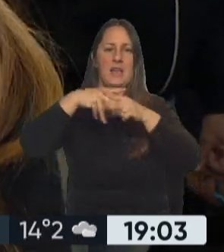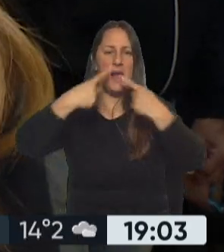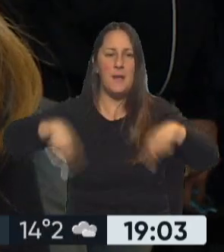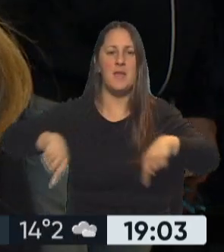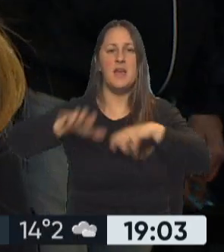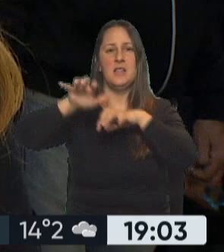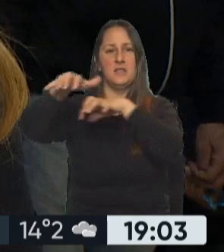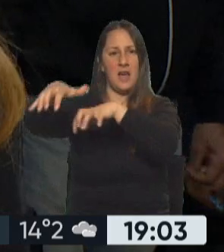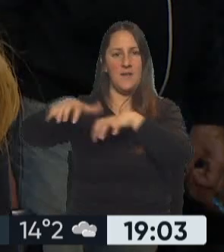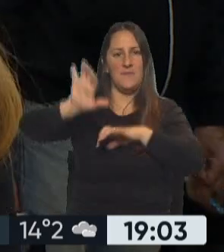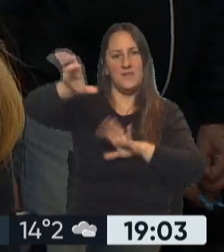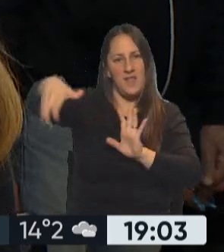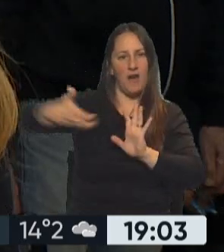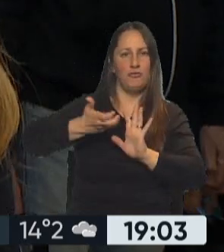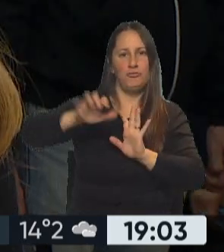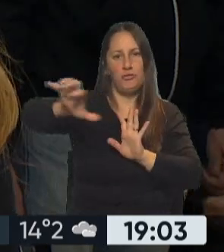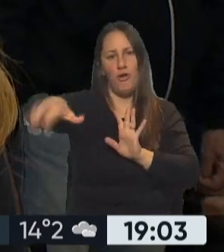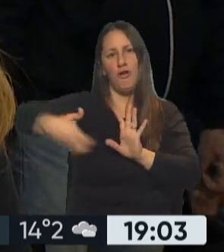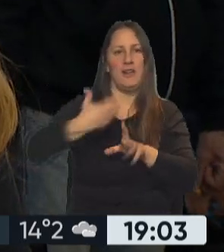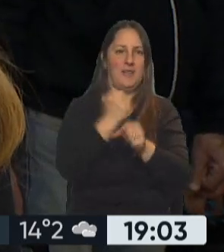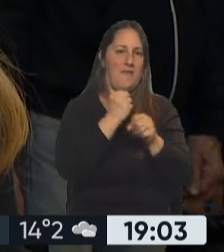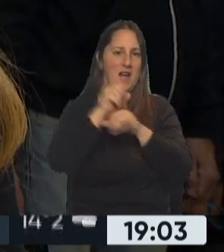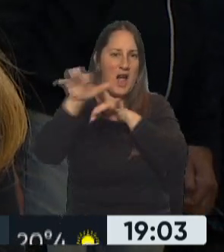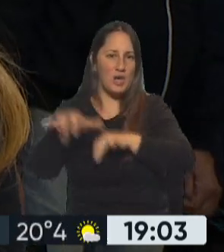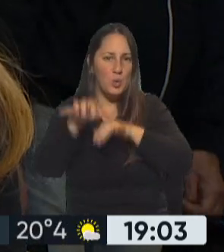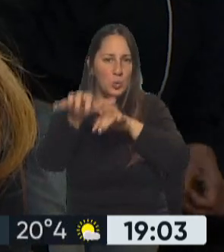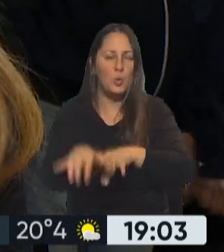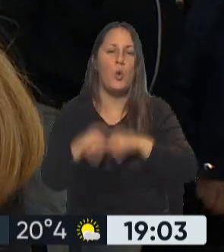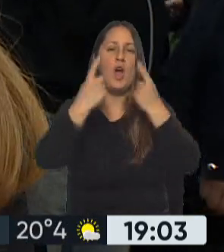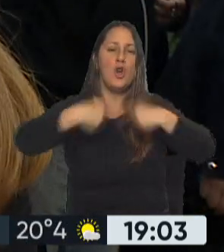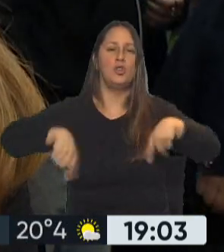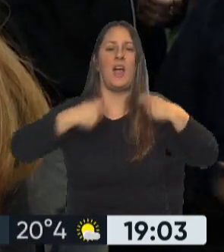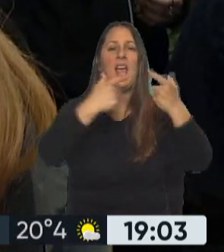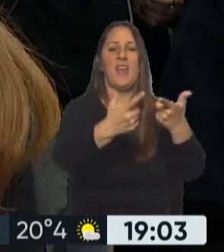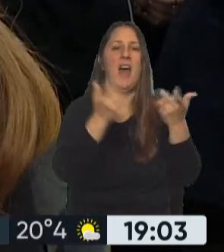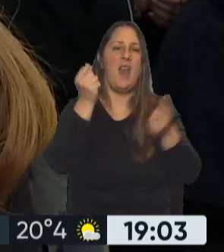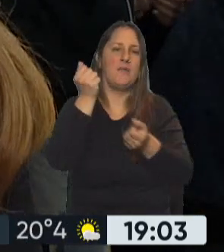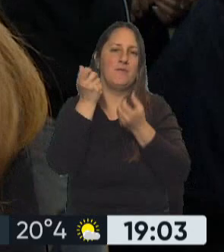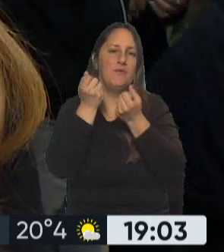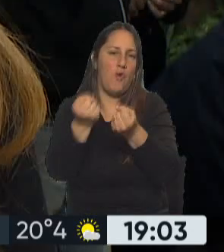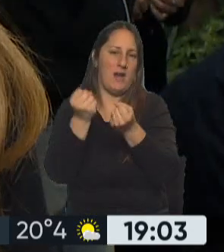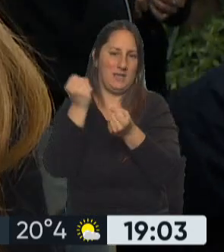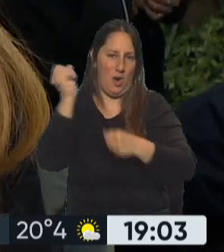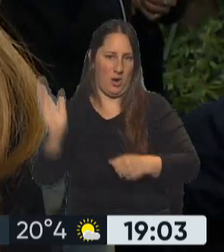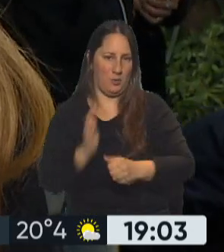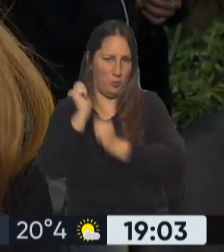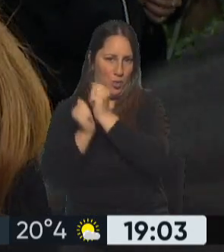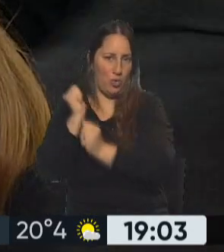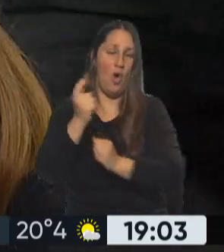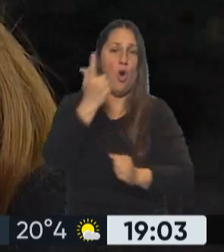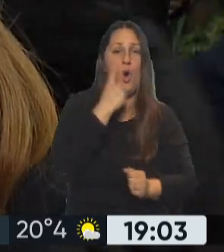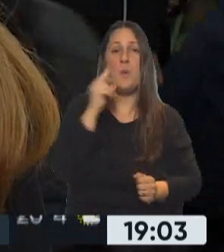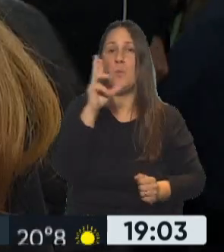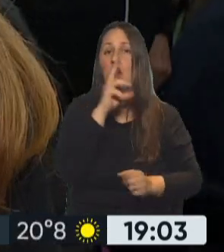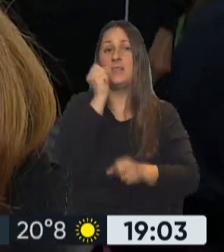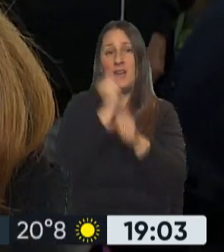tractores que necesitan, por ejemplo, quienes desarrollan la agricultura familiar, de herramientas que permitan dotar líneas de producción, y que cada uno de los hombres y mujeres que están en la